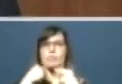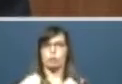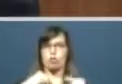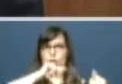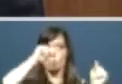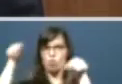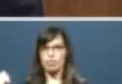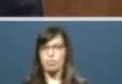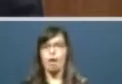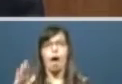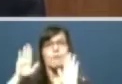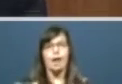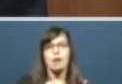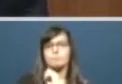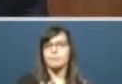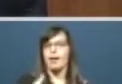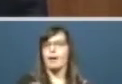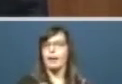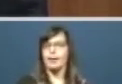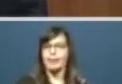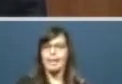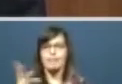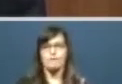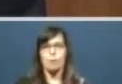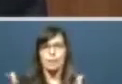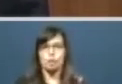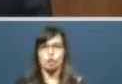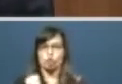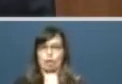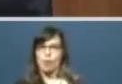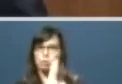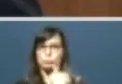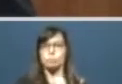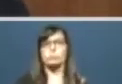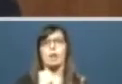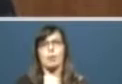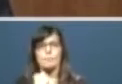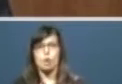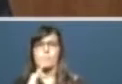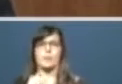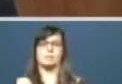de una red de fomento de la ocupación el empleo y la actividad económica